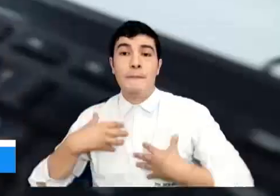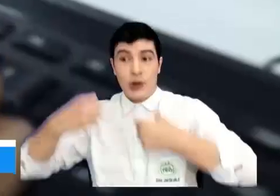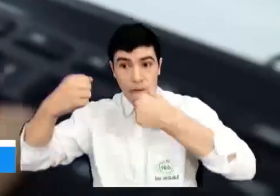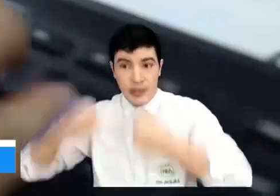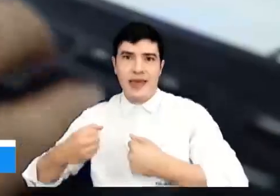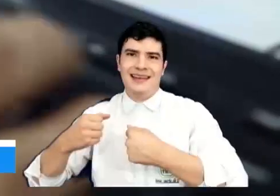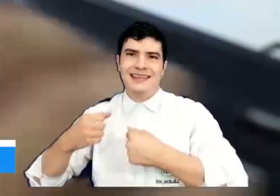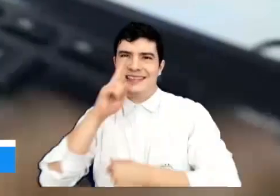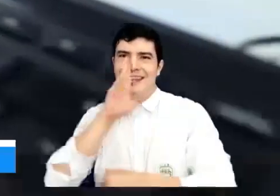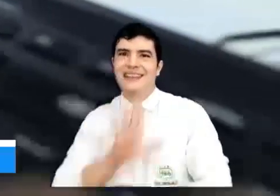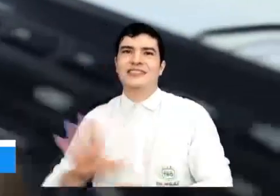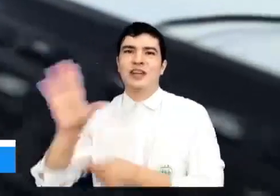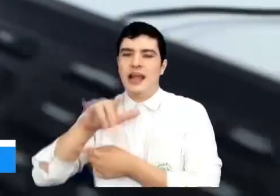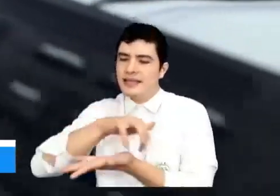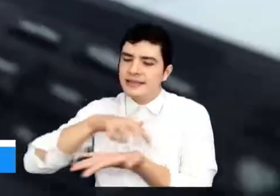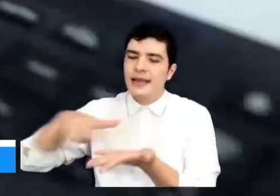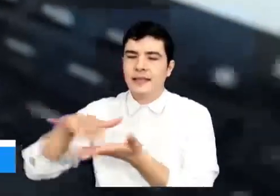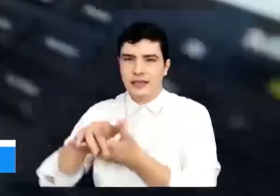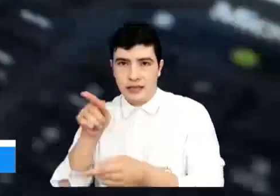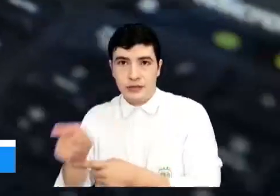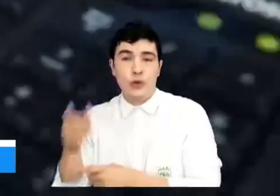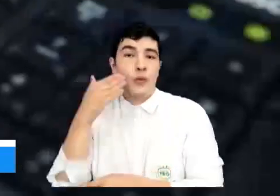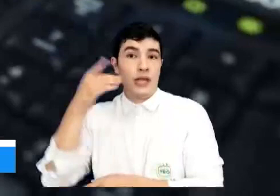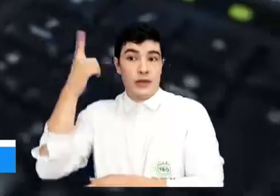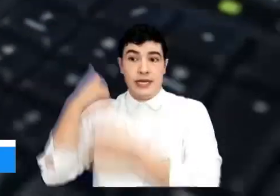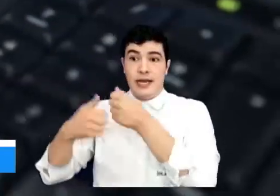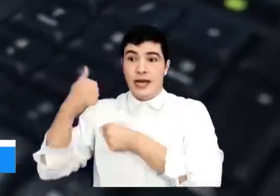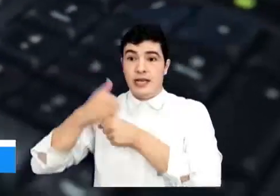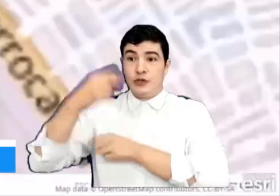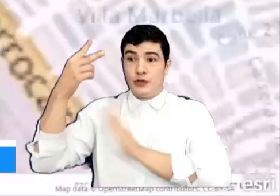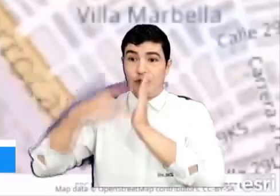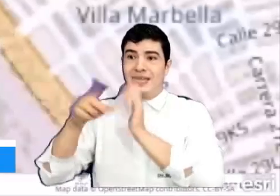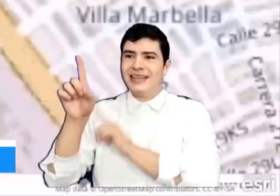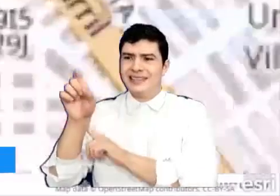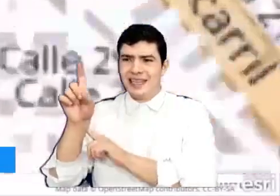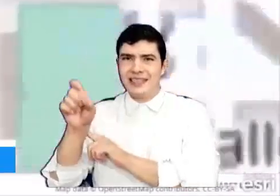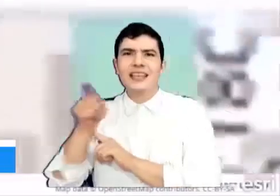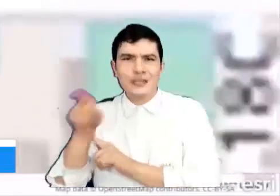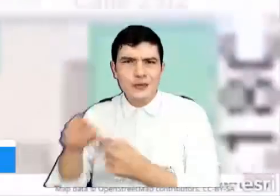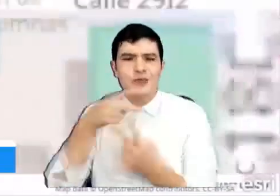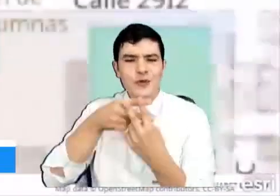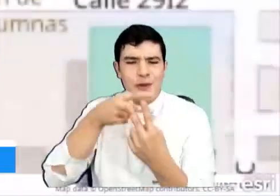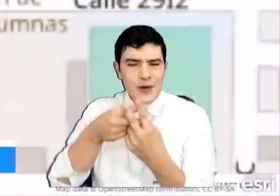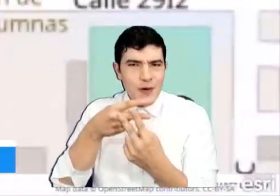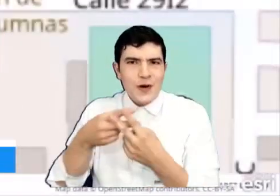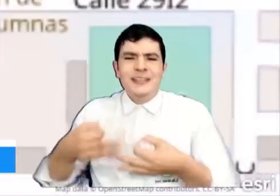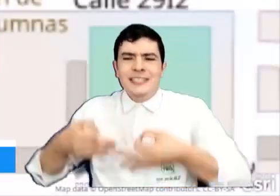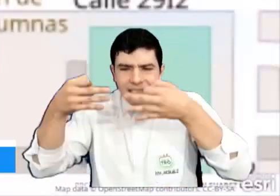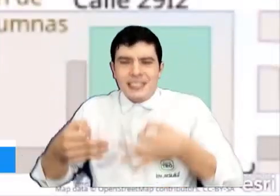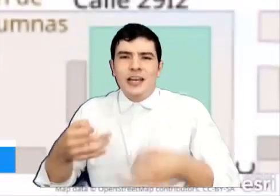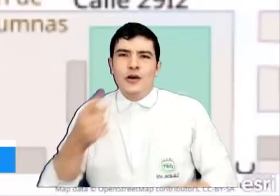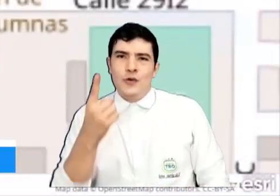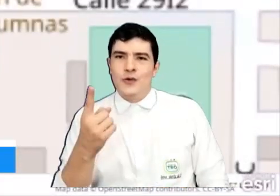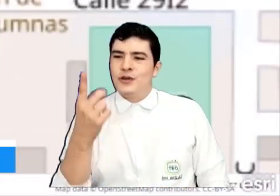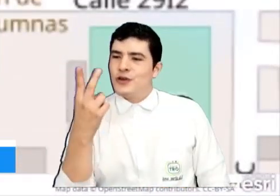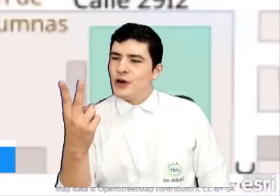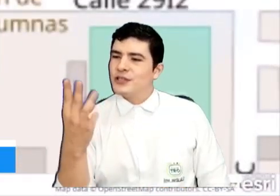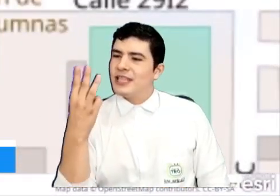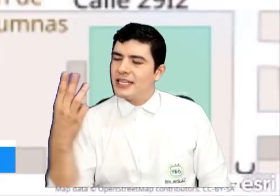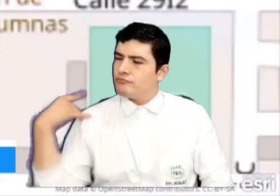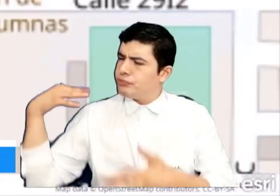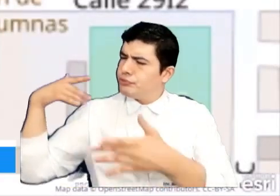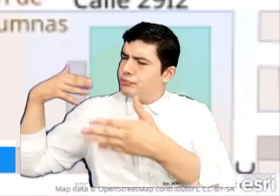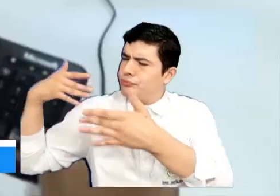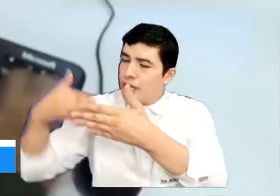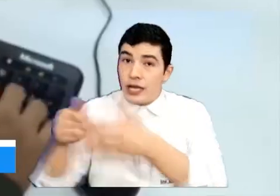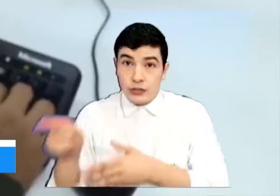pues viene recepcionando llamadas en dos campos, en emergencia y en temas de seguridad ciudadana. Igualmente, advertirle a la ciudadanía que es